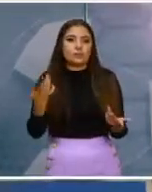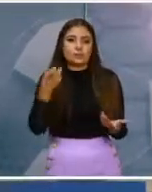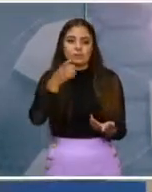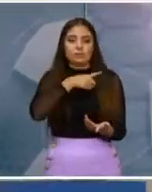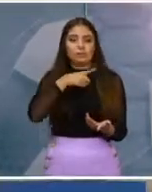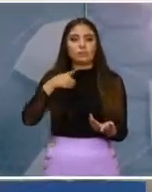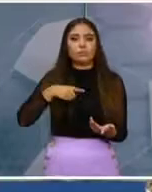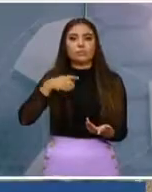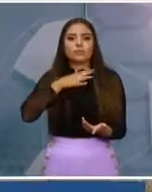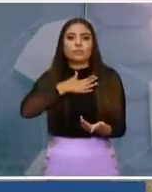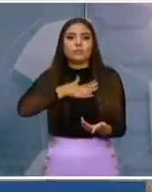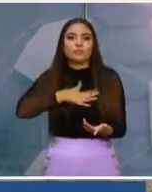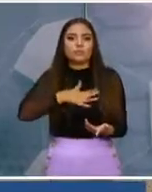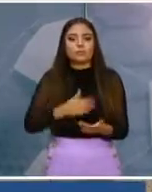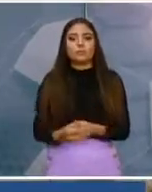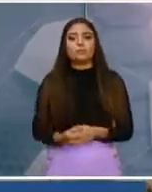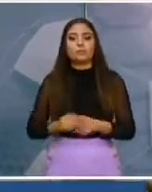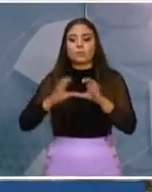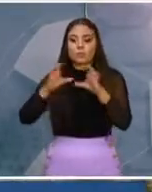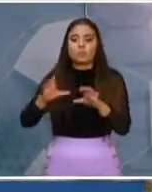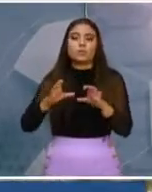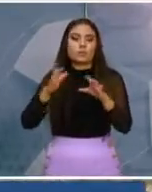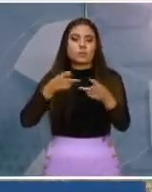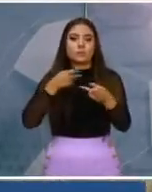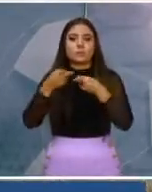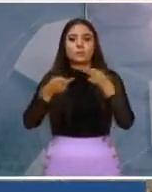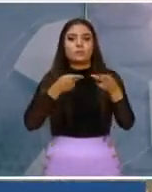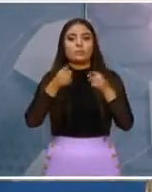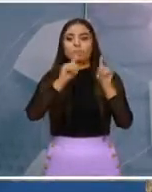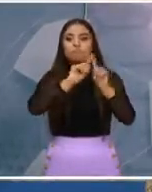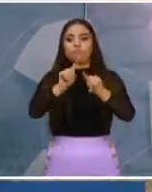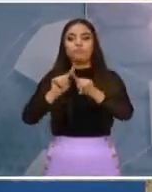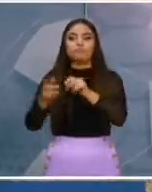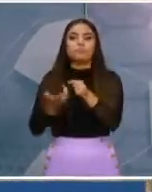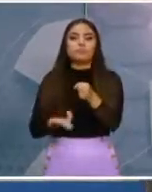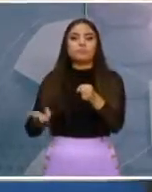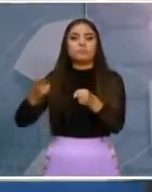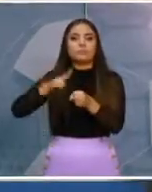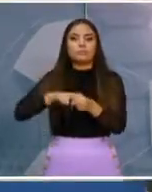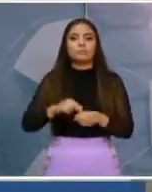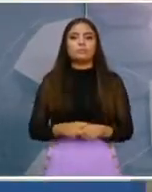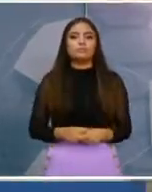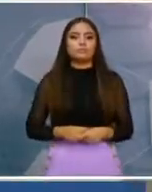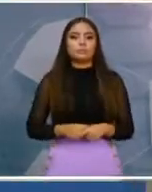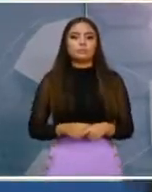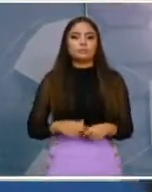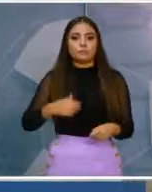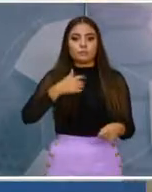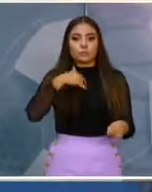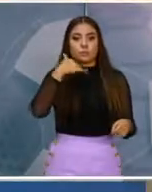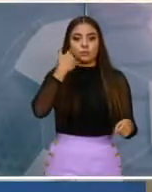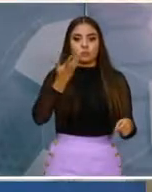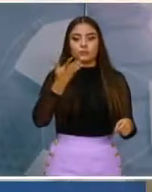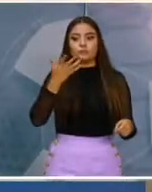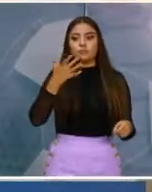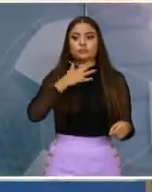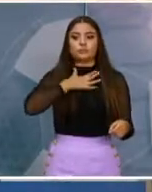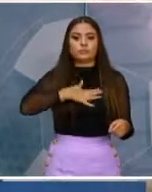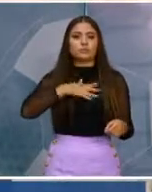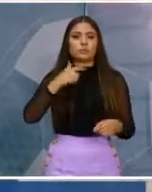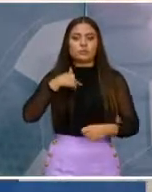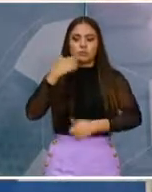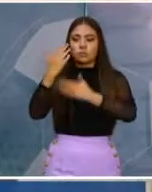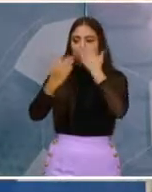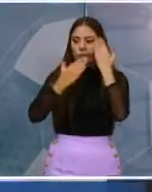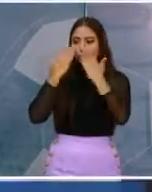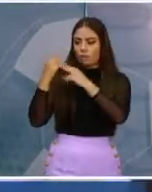pasantes y residentes en las diferentes unidades médicas. Lo que queremos es justicia, o sea, estudiamos durante muchos años por la vocación que tenemos, que es